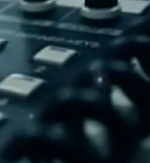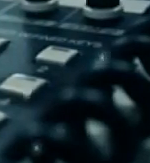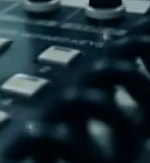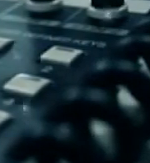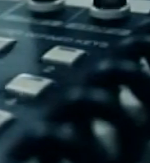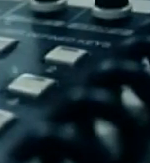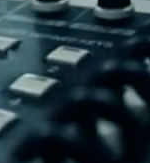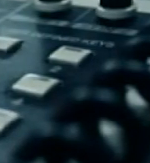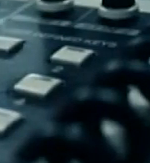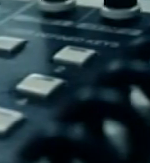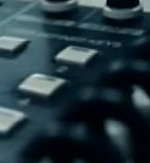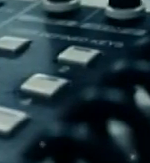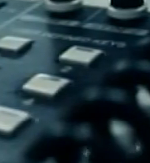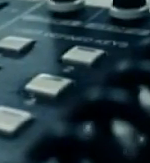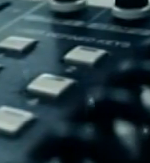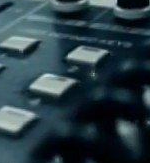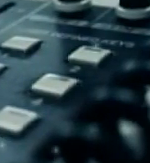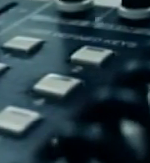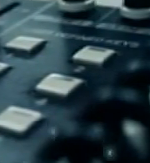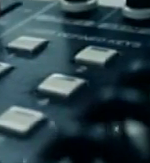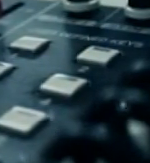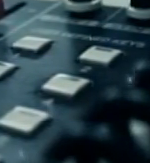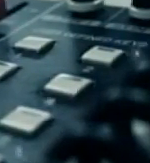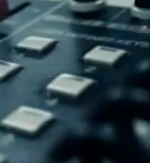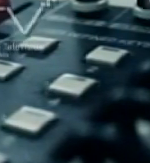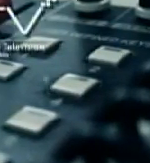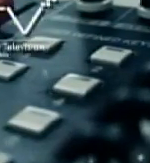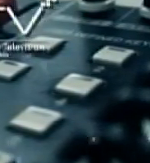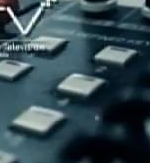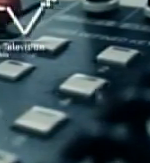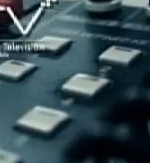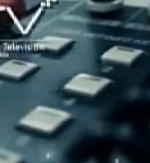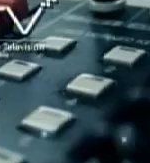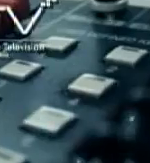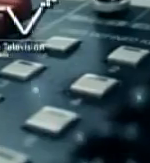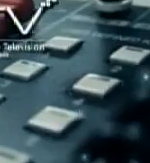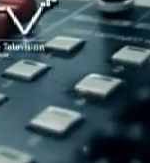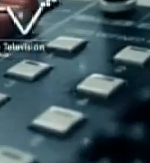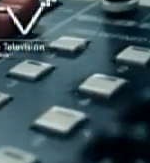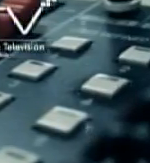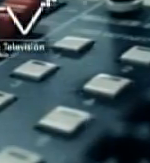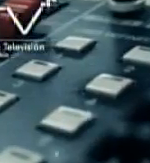de la Televisión y los contenidos de la Autoridad Nacional de Televisión, ANTV.